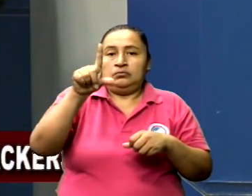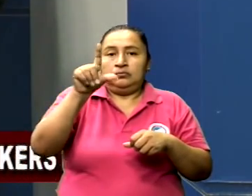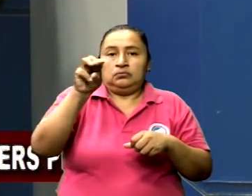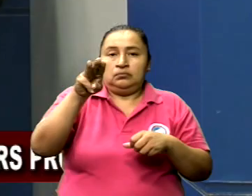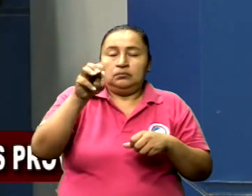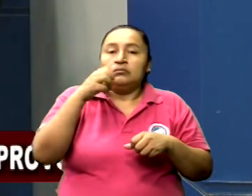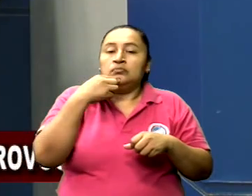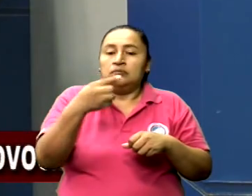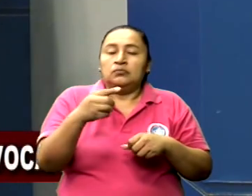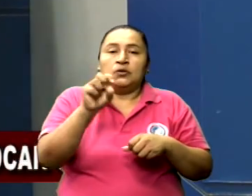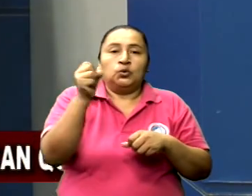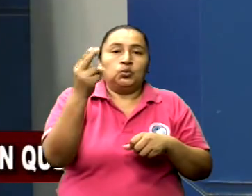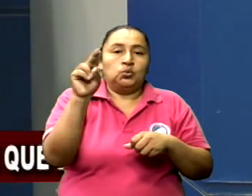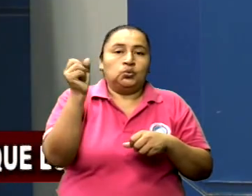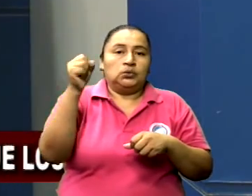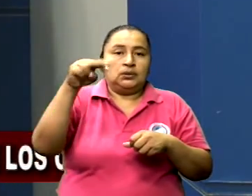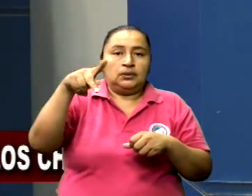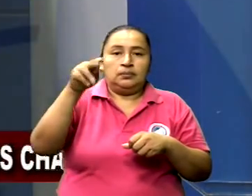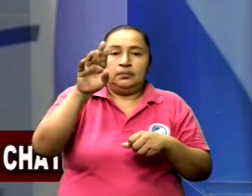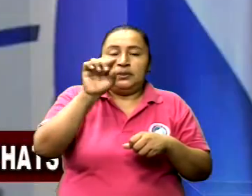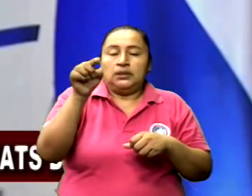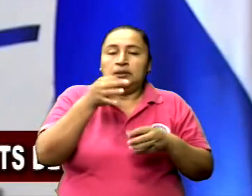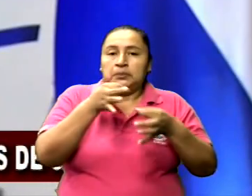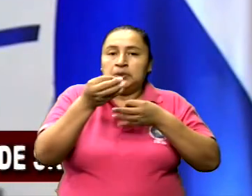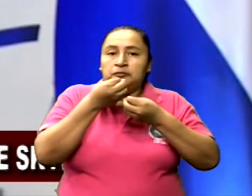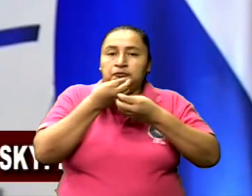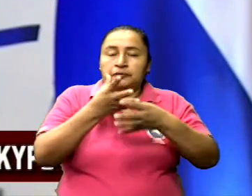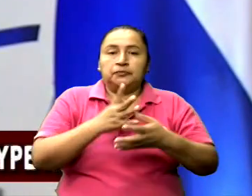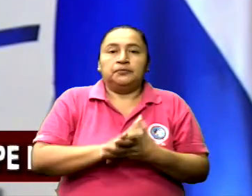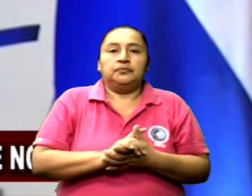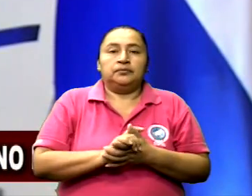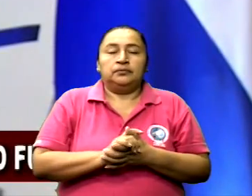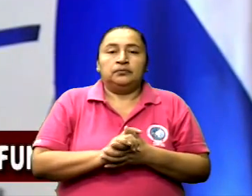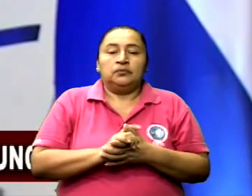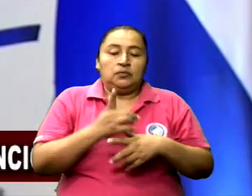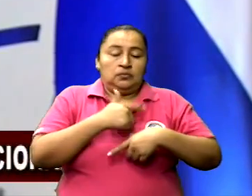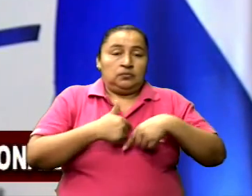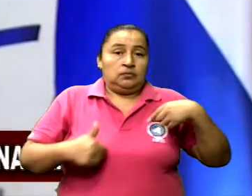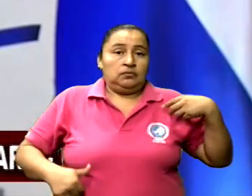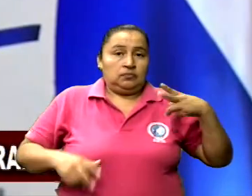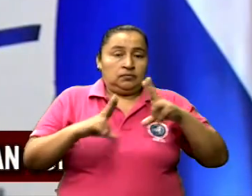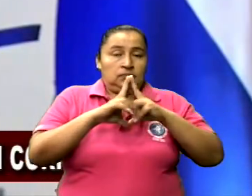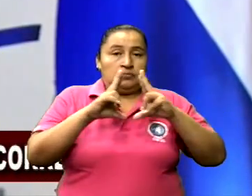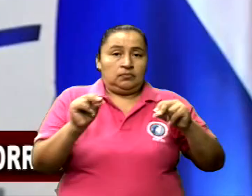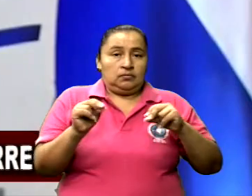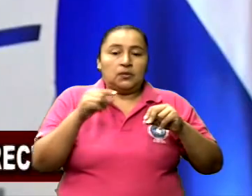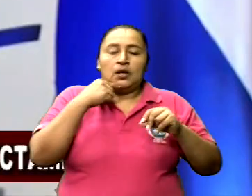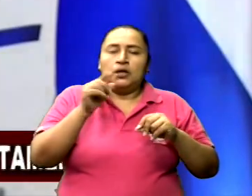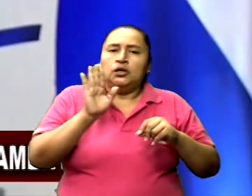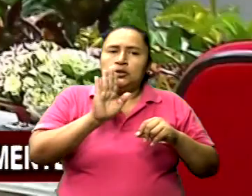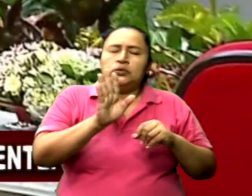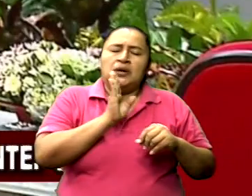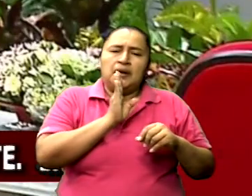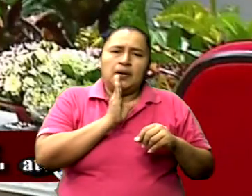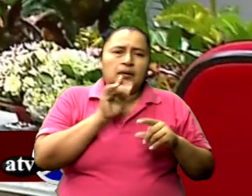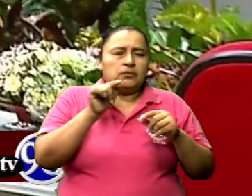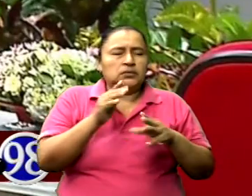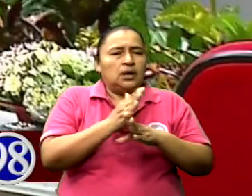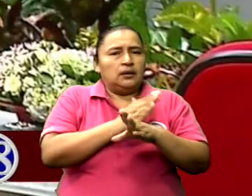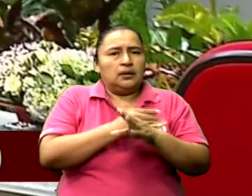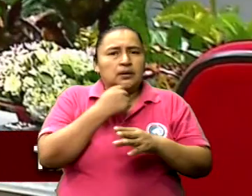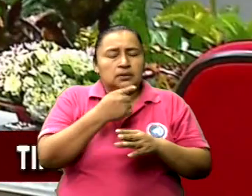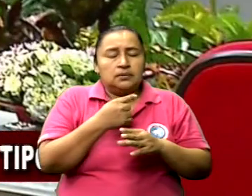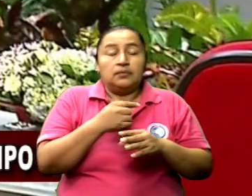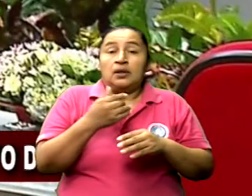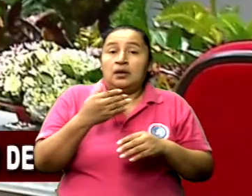con los detalles de esta información. El presidente de la República de Nicaragua, en su intervención, destacó que